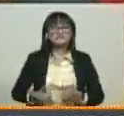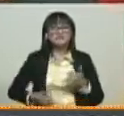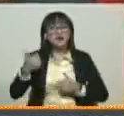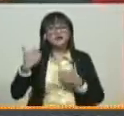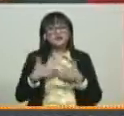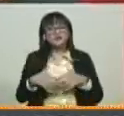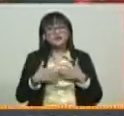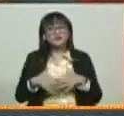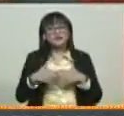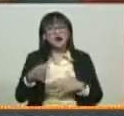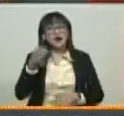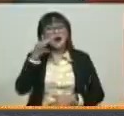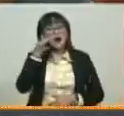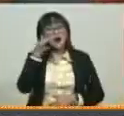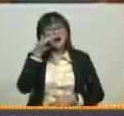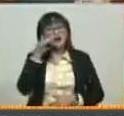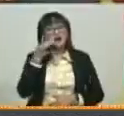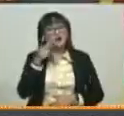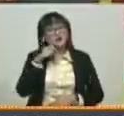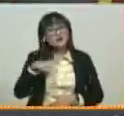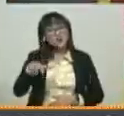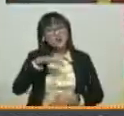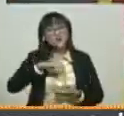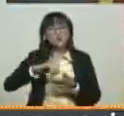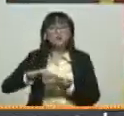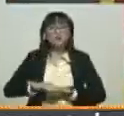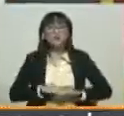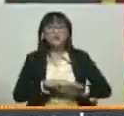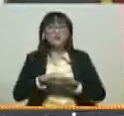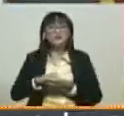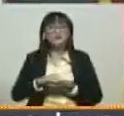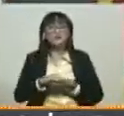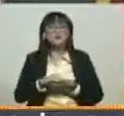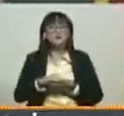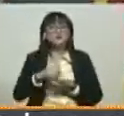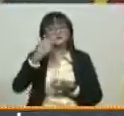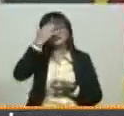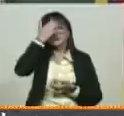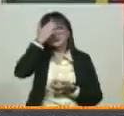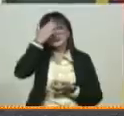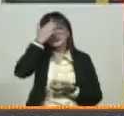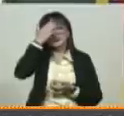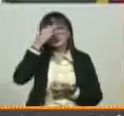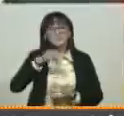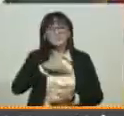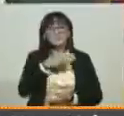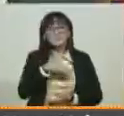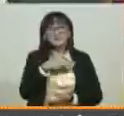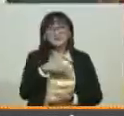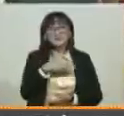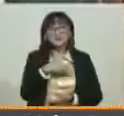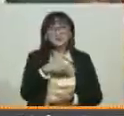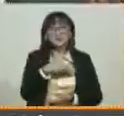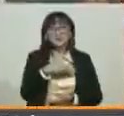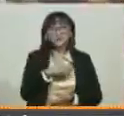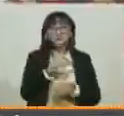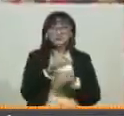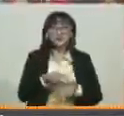producción cárnica para el pueblo de Trujillo en la gran misión Abastecimiento Soberano.